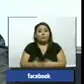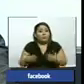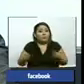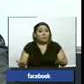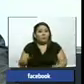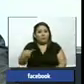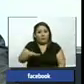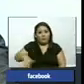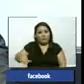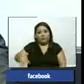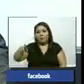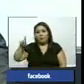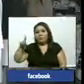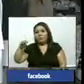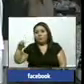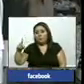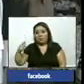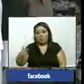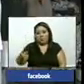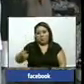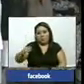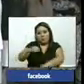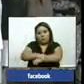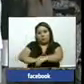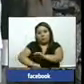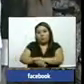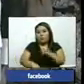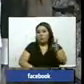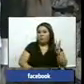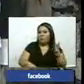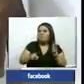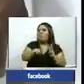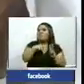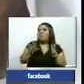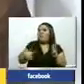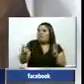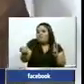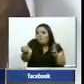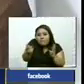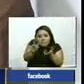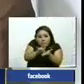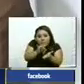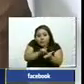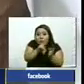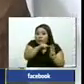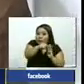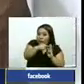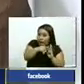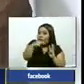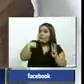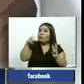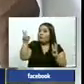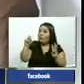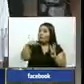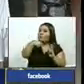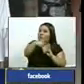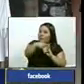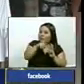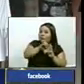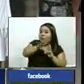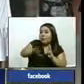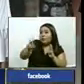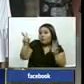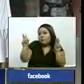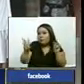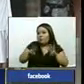Y en Santa Tecla, la policía logró la captura de tres sujetos acusados del delito de extorsión. Según las investigaciones, los detenidos pertenecen a